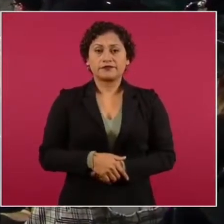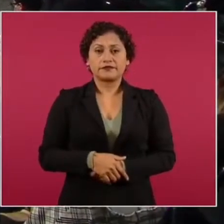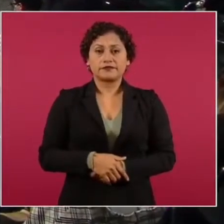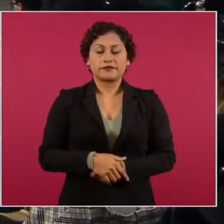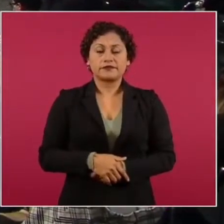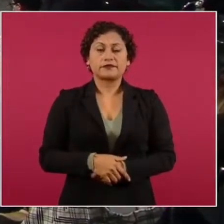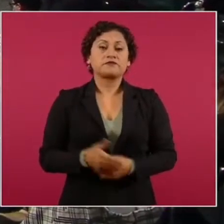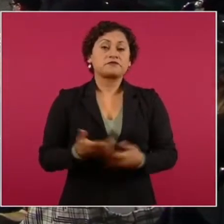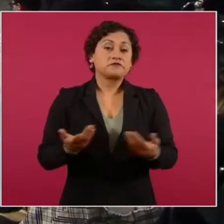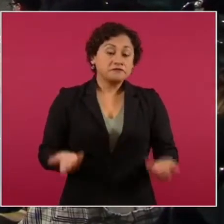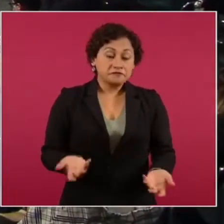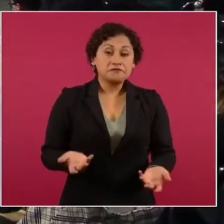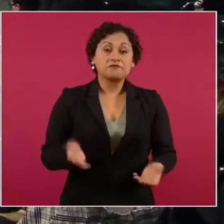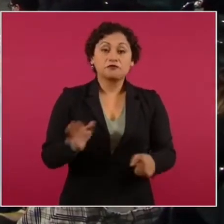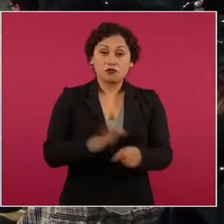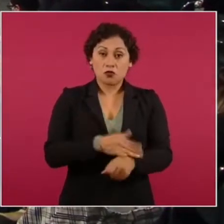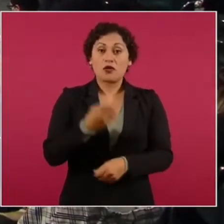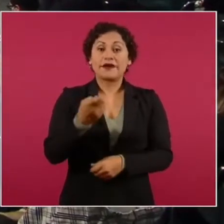Y yo voy